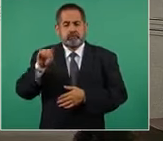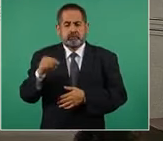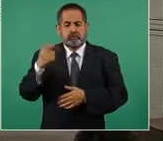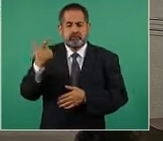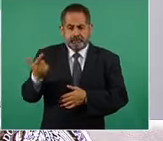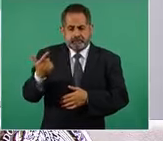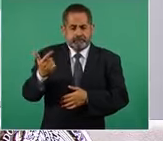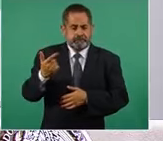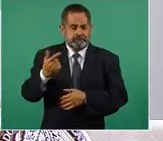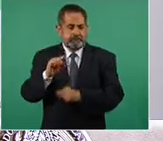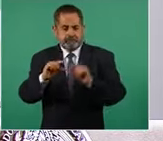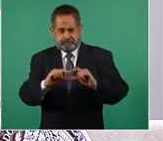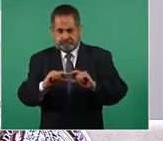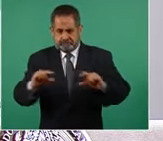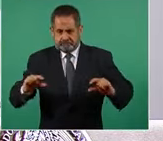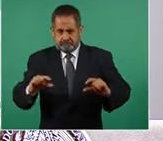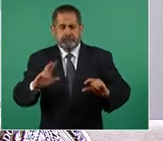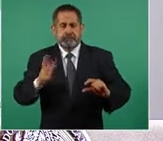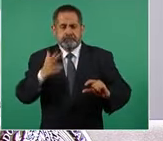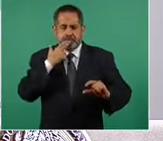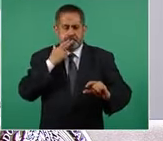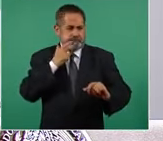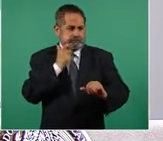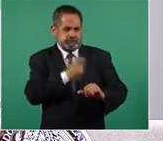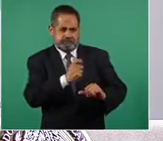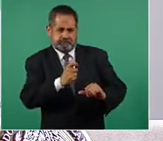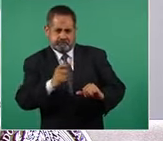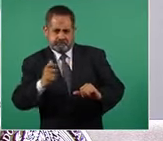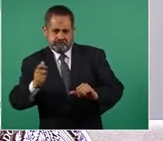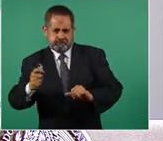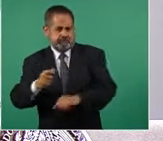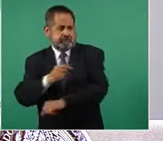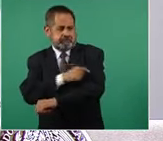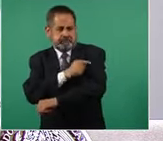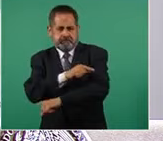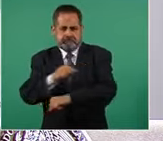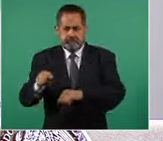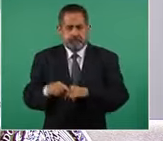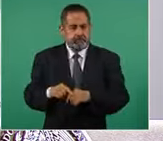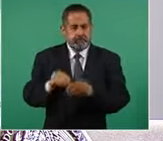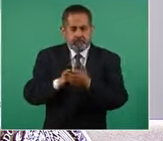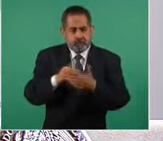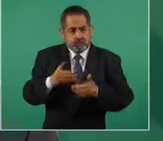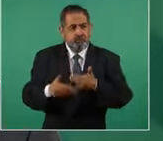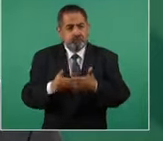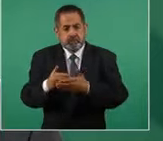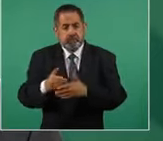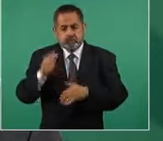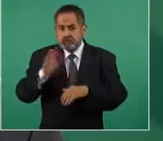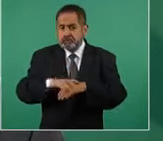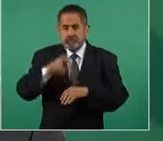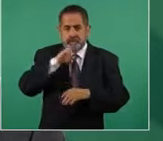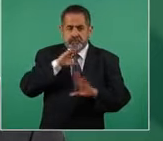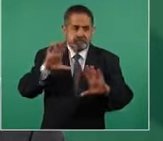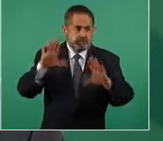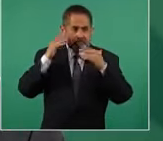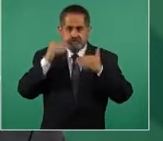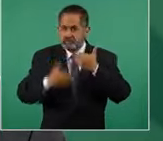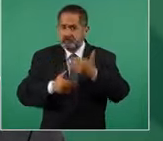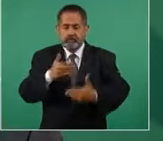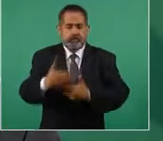29.239.997 dosis de vacuna utilizadas y cada vez se puede ver que se mantiene o aumenta la velocidad de la